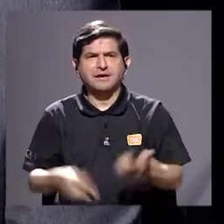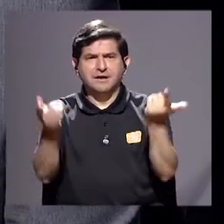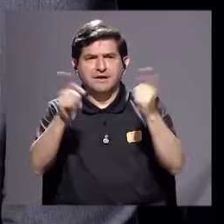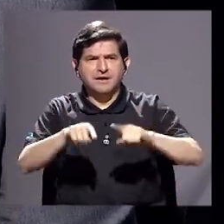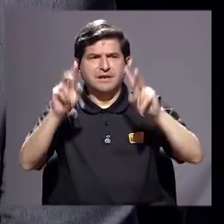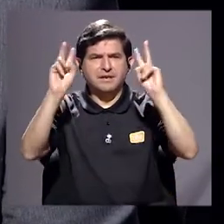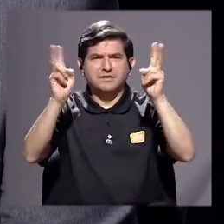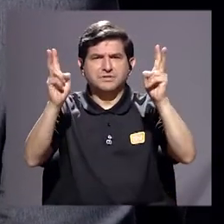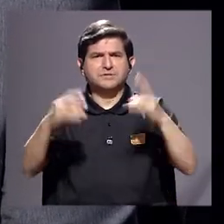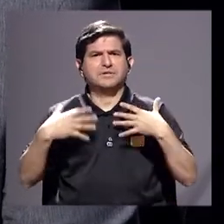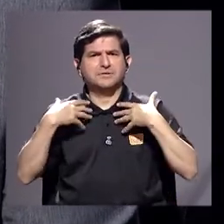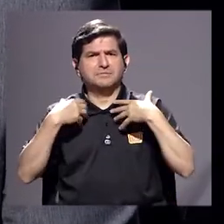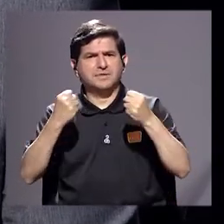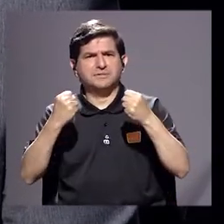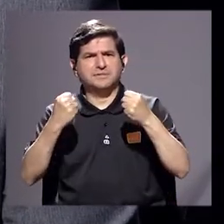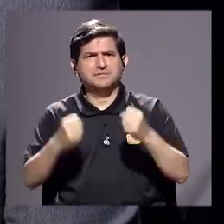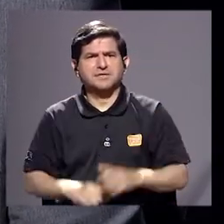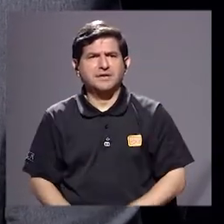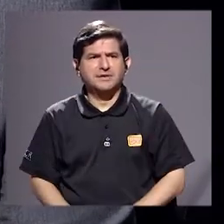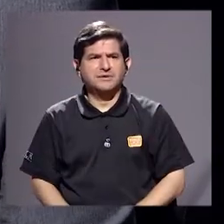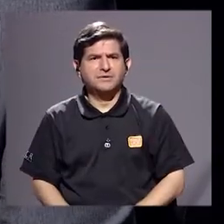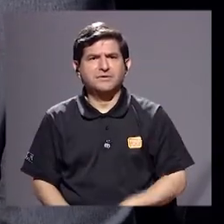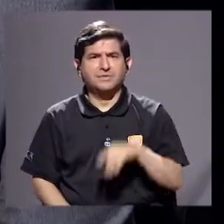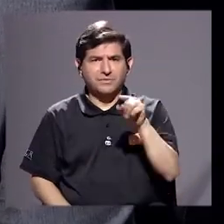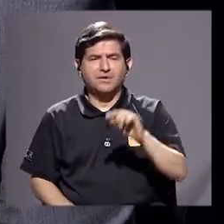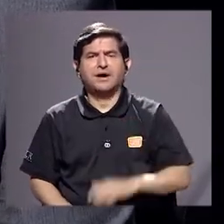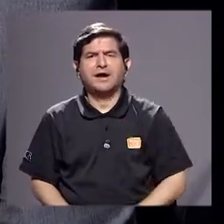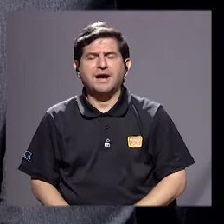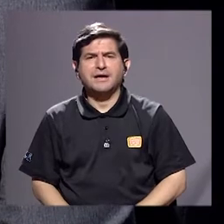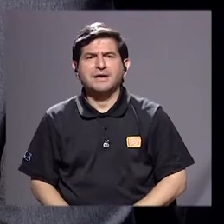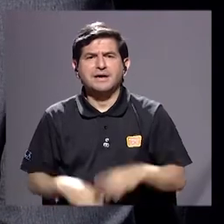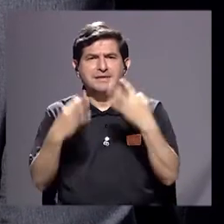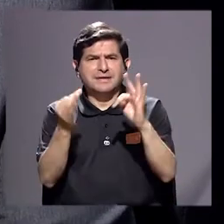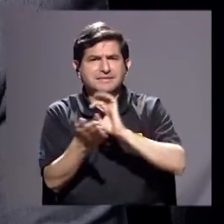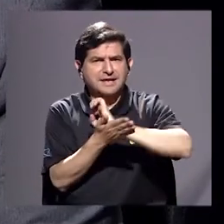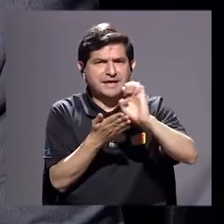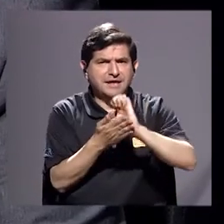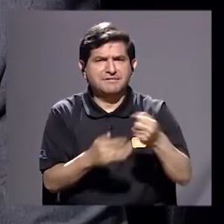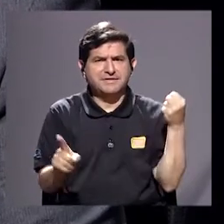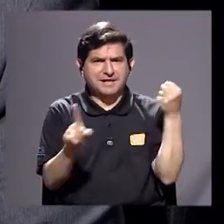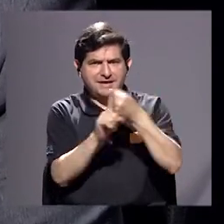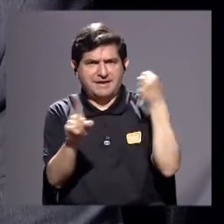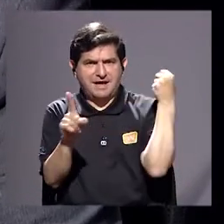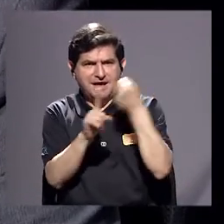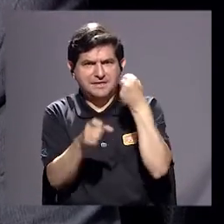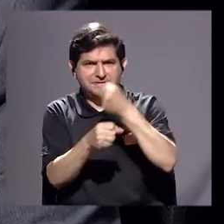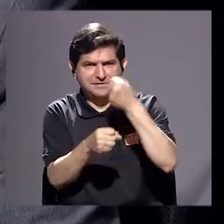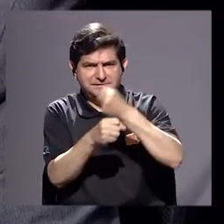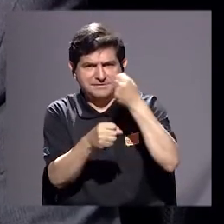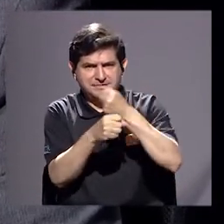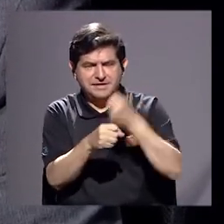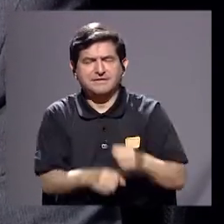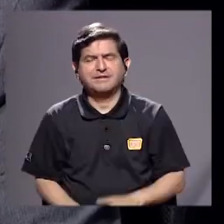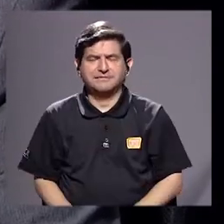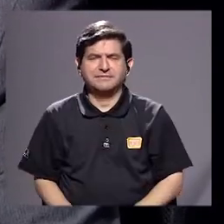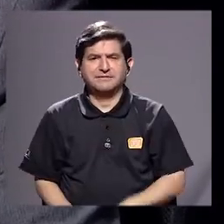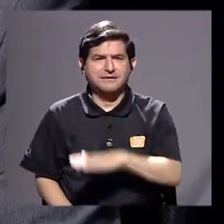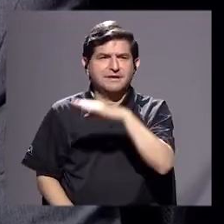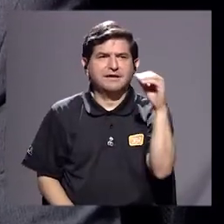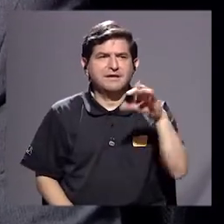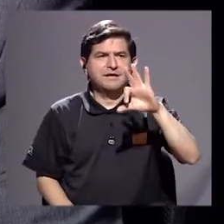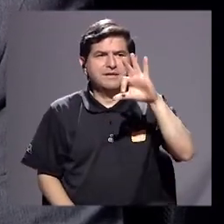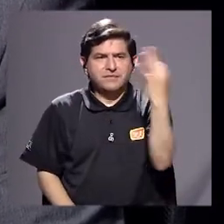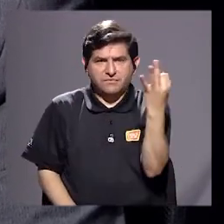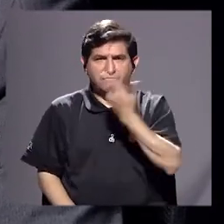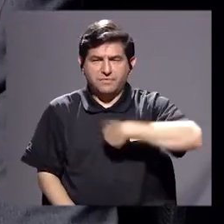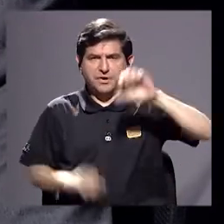temas de salud ocupacional y seguridad industrial se sientan en la prevención de los accidentes laborales y las enfermedades del trabajo y de forma tal